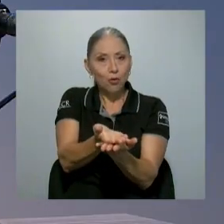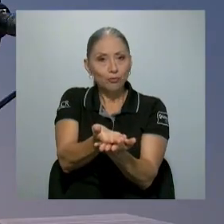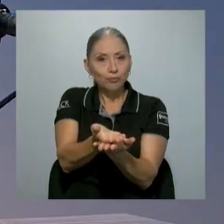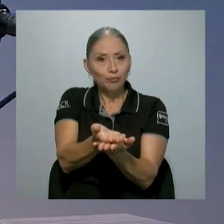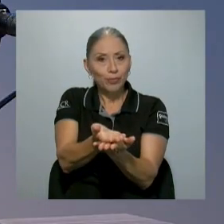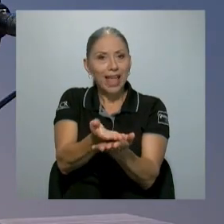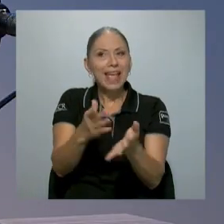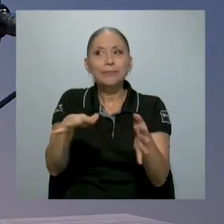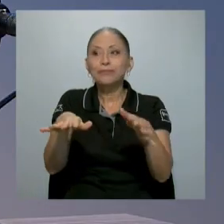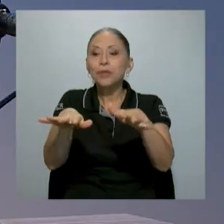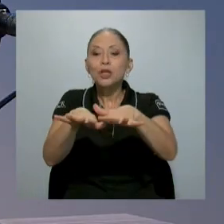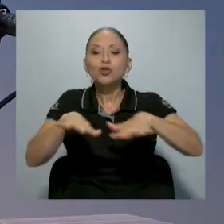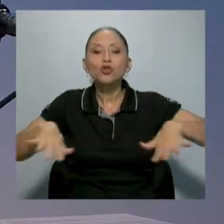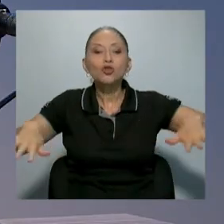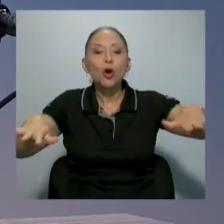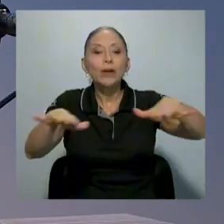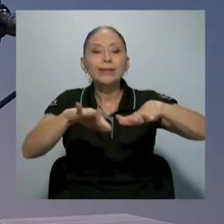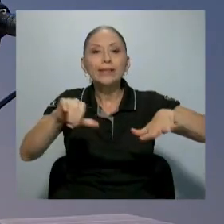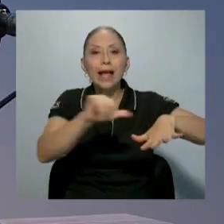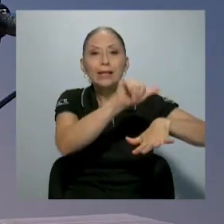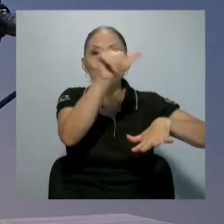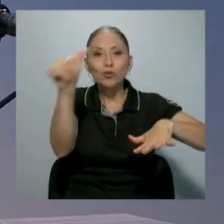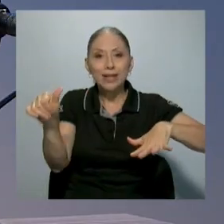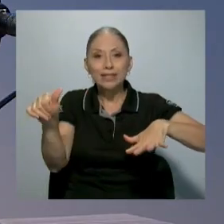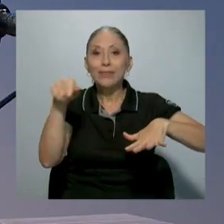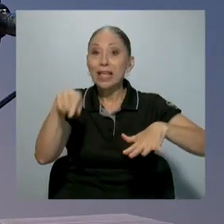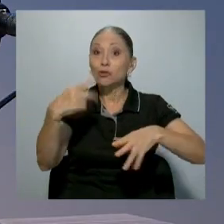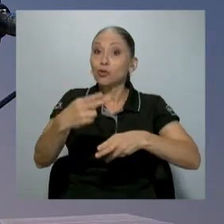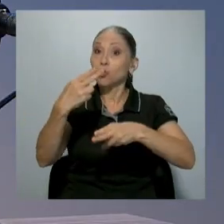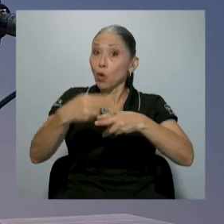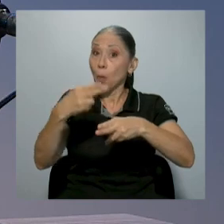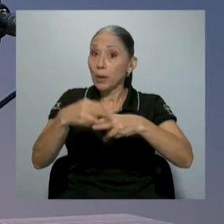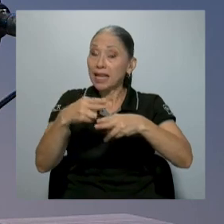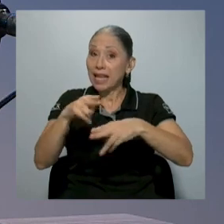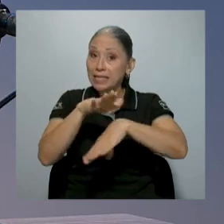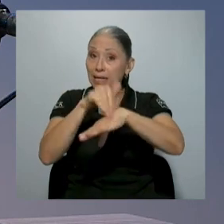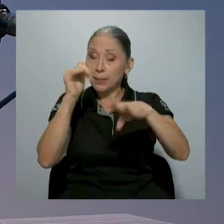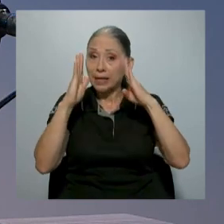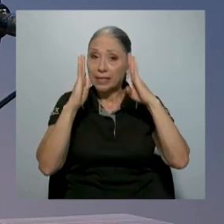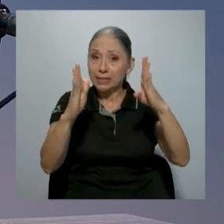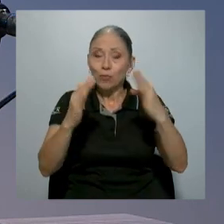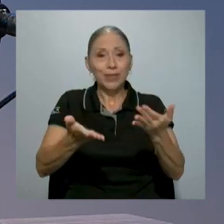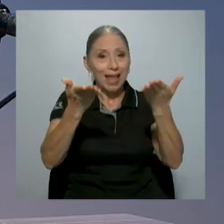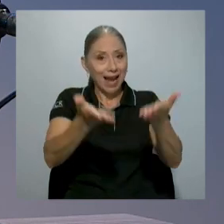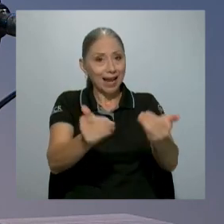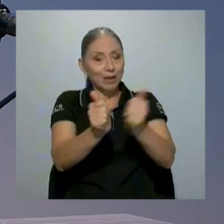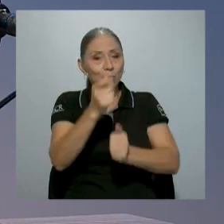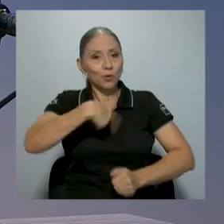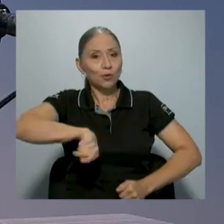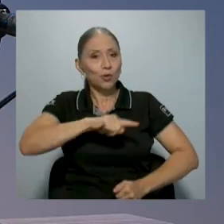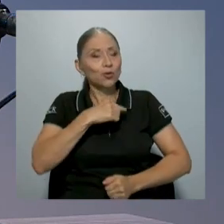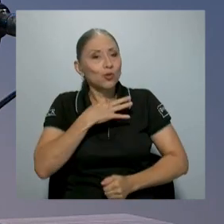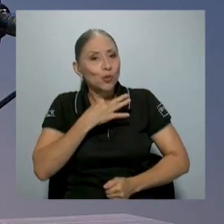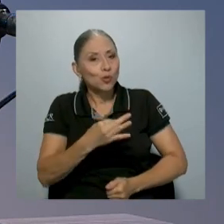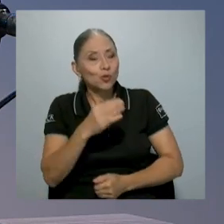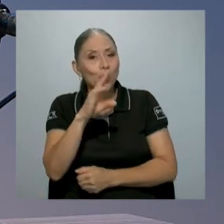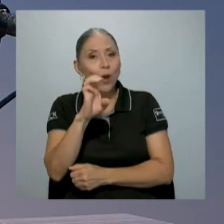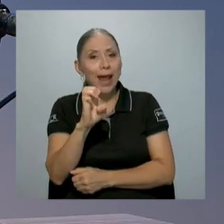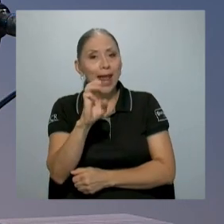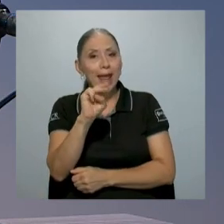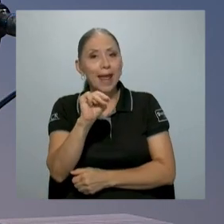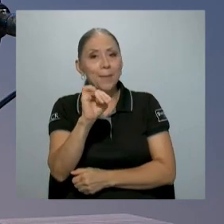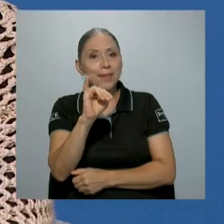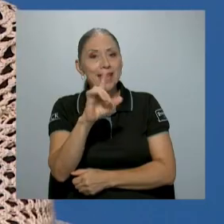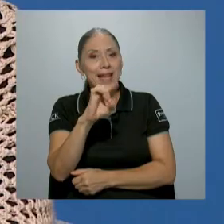zonas azules, que es una denominación llamativa, y tengo el placer de tener con nosotros a Emiliana